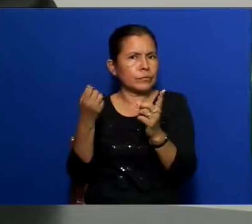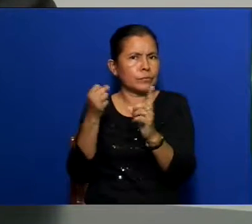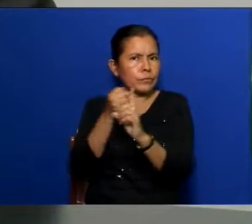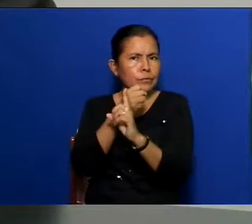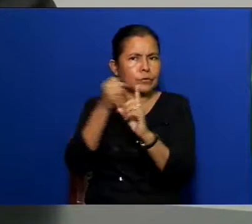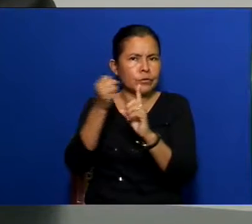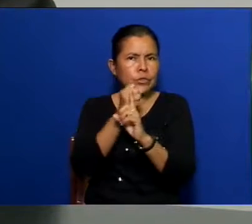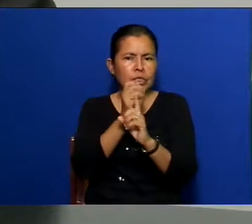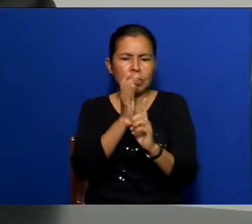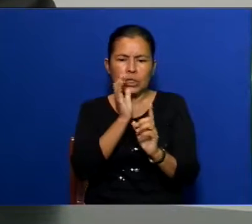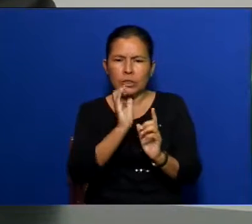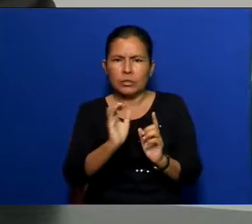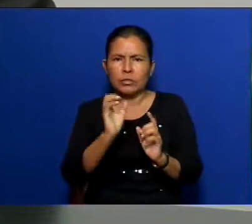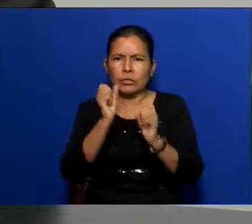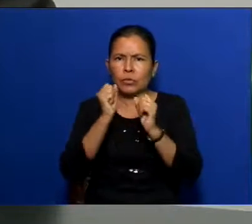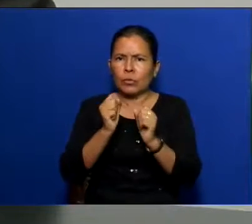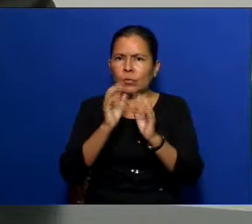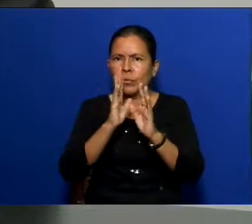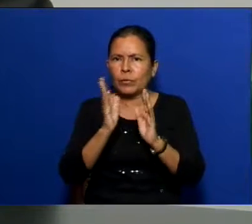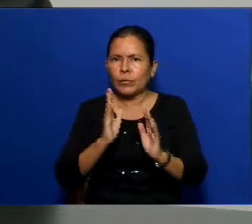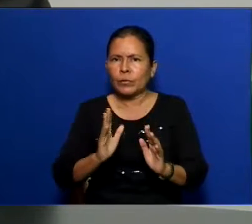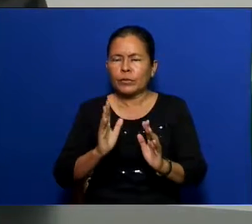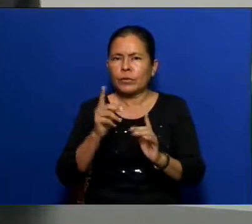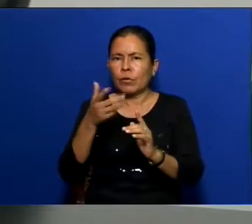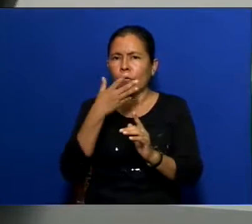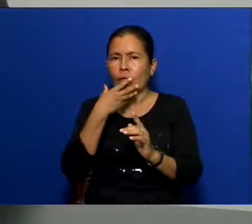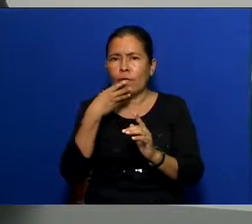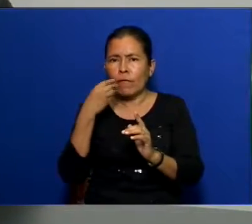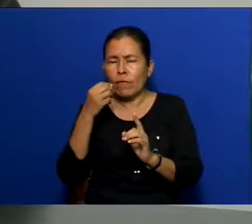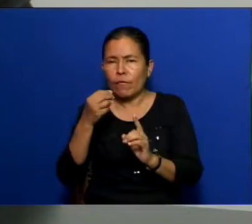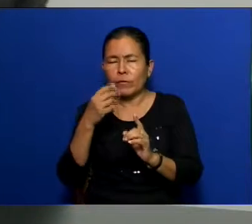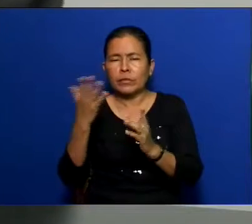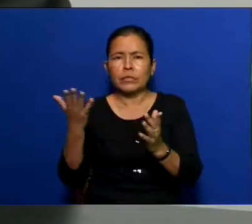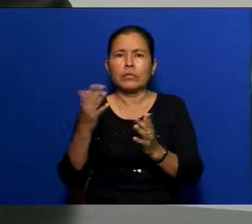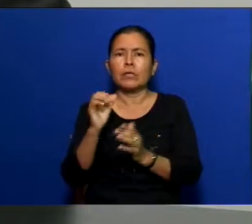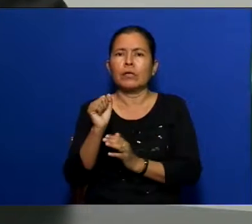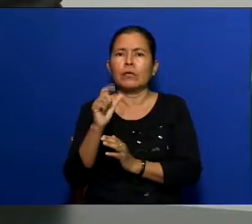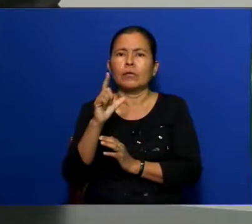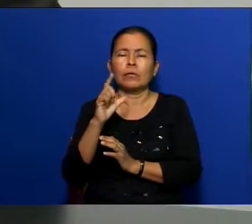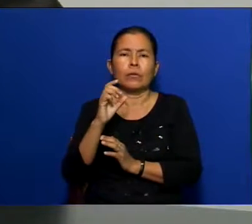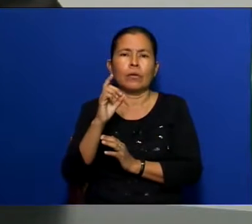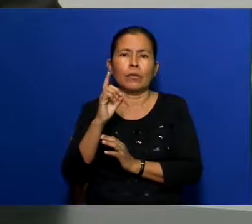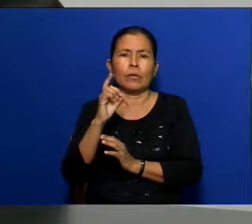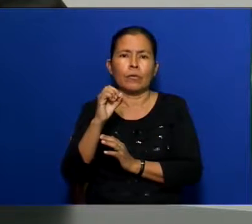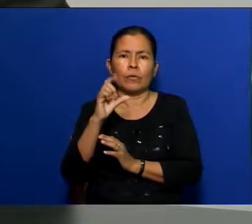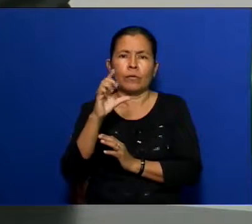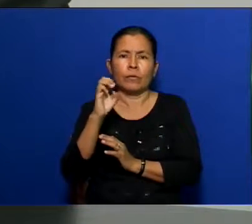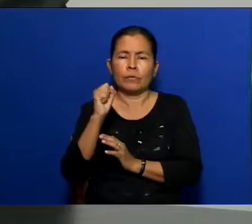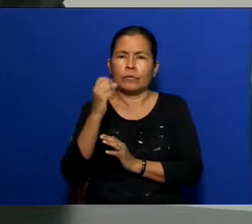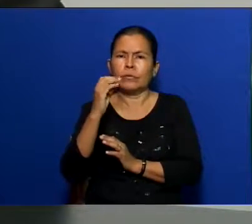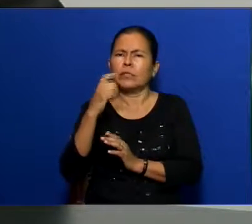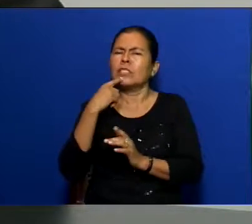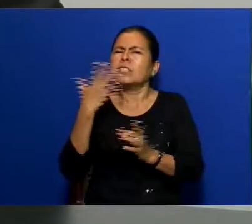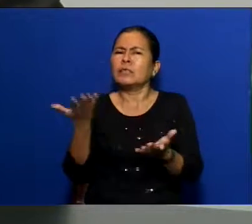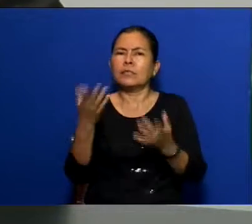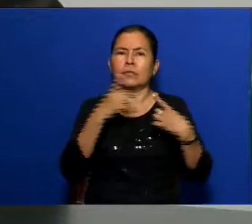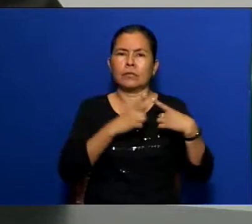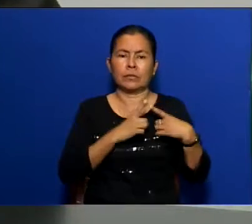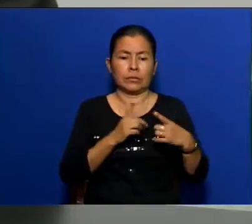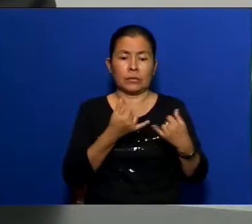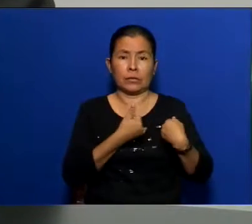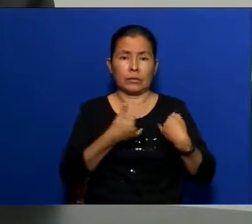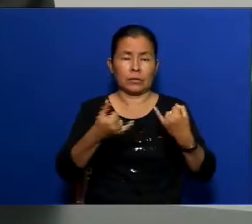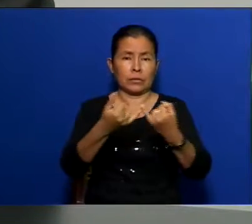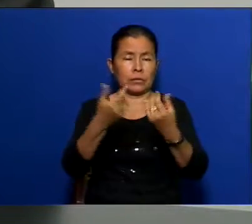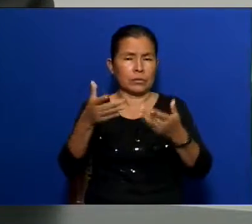los niños y los adolescentes. De manera que el instituto presta este servicio